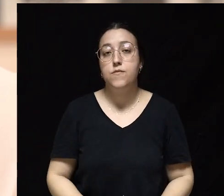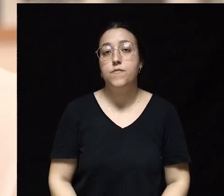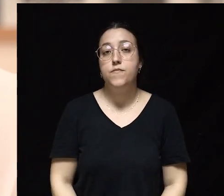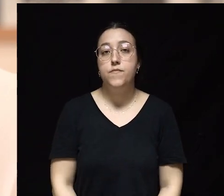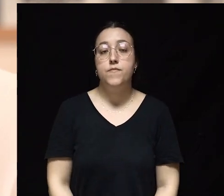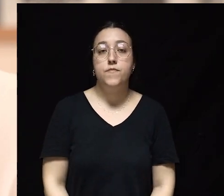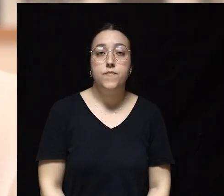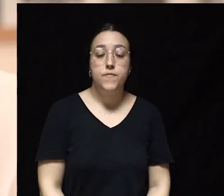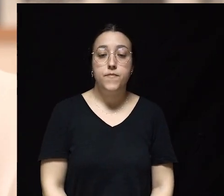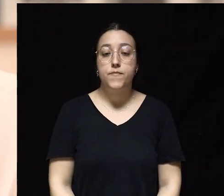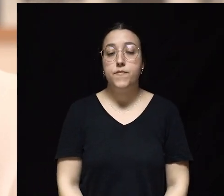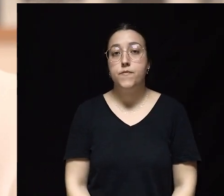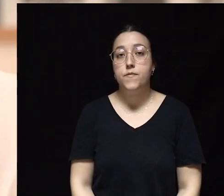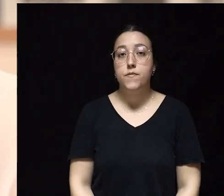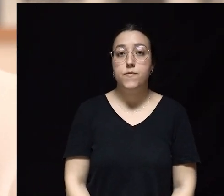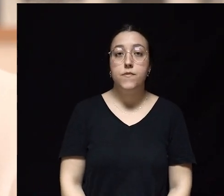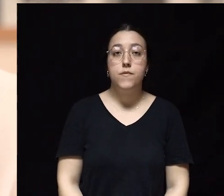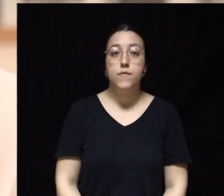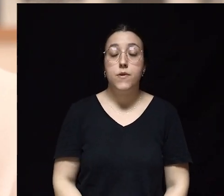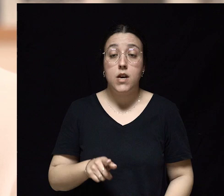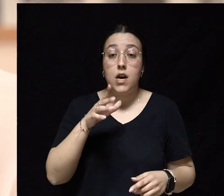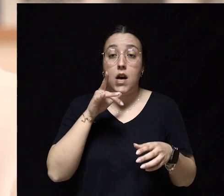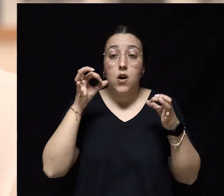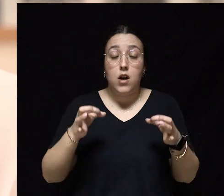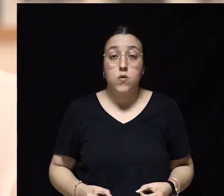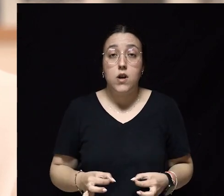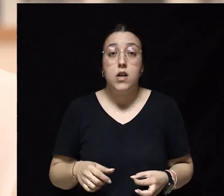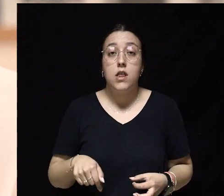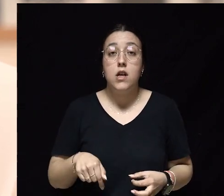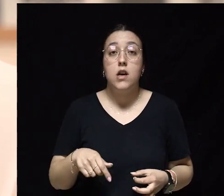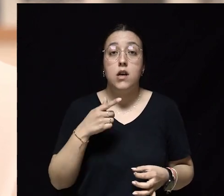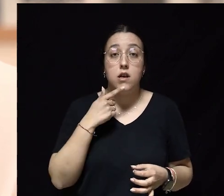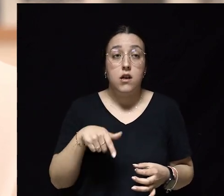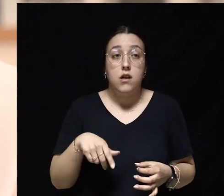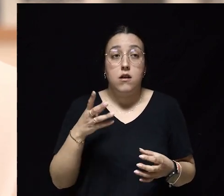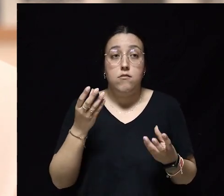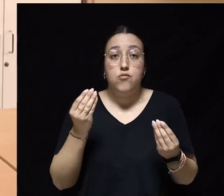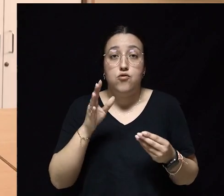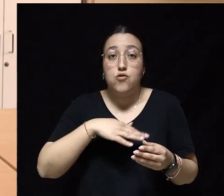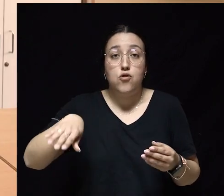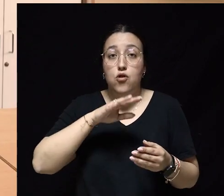paya y se ha quedado un colegio gueto, solo de gitanos. Y en la actualidad